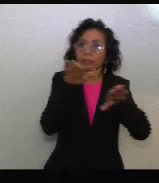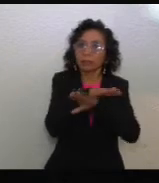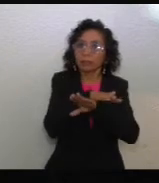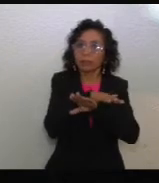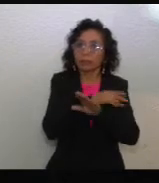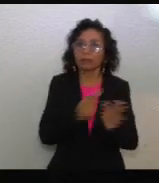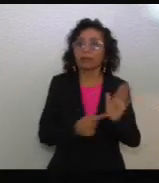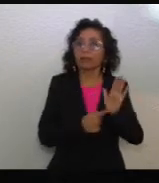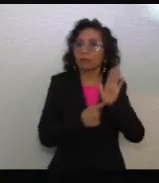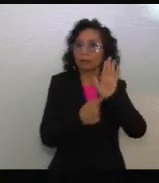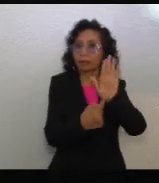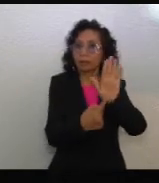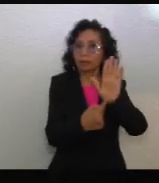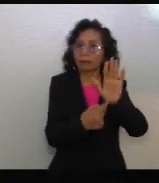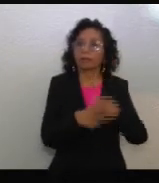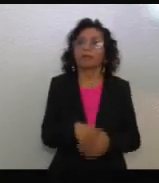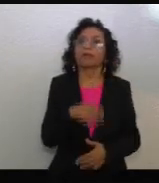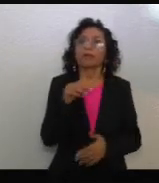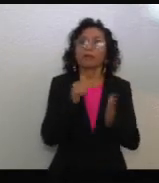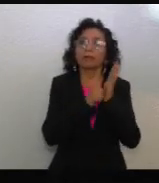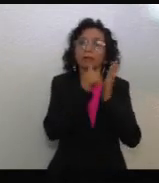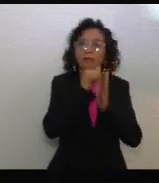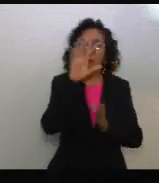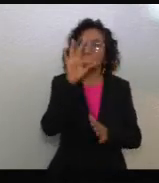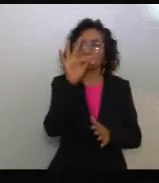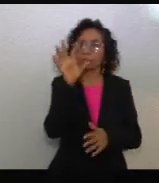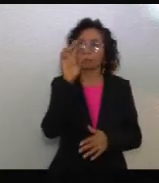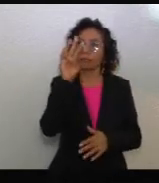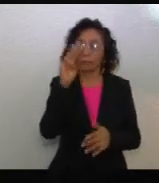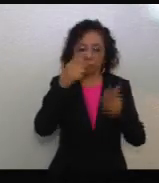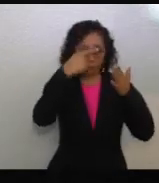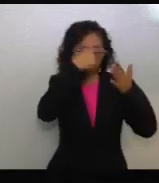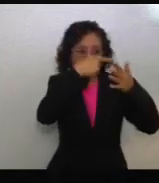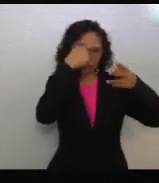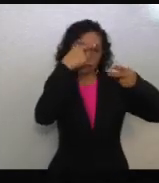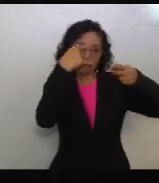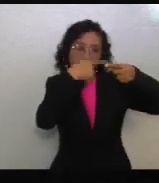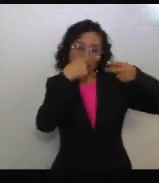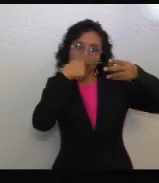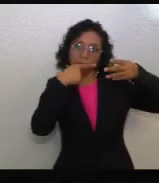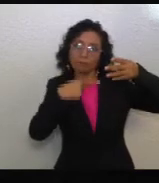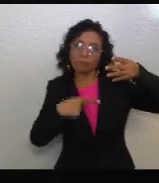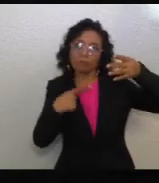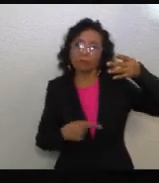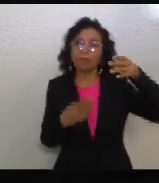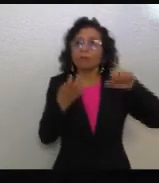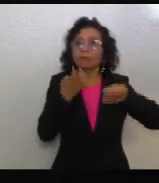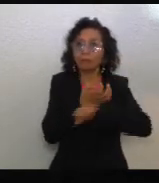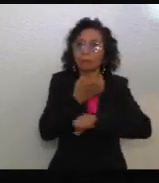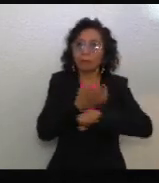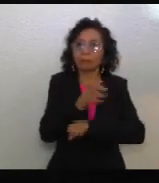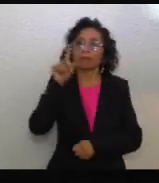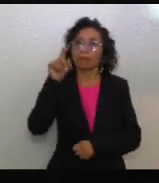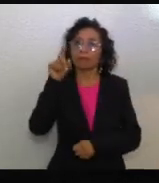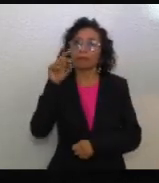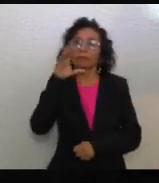quedar como sigue. Artículo 43. Las partes integrantes de la Federación son los estados de